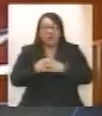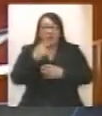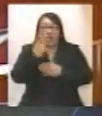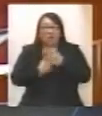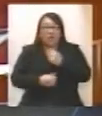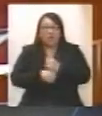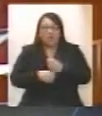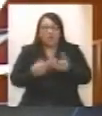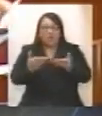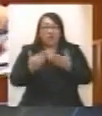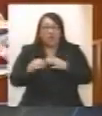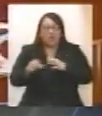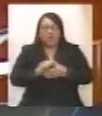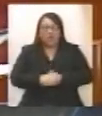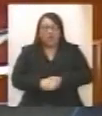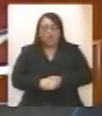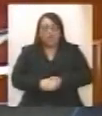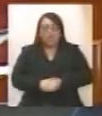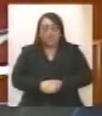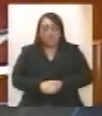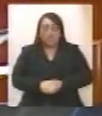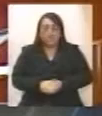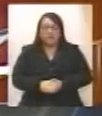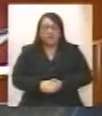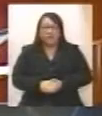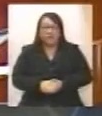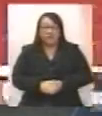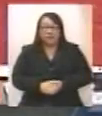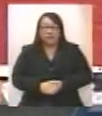confianza que venimos generando.